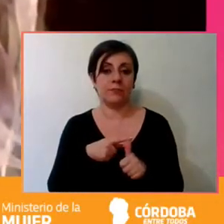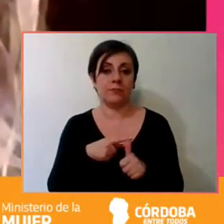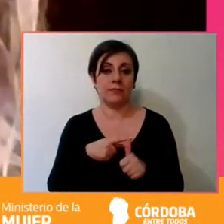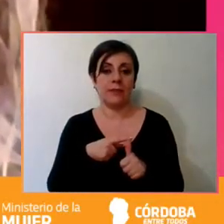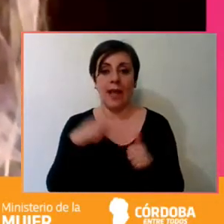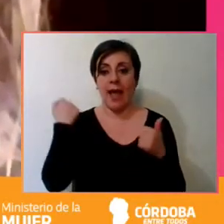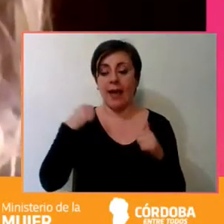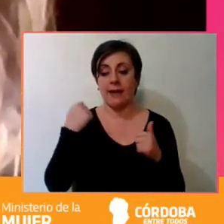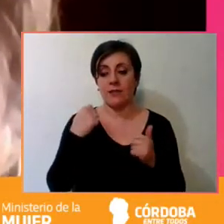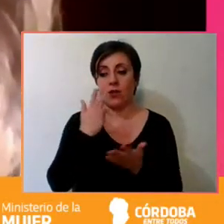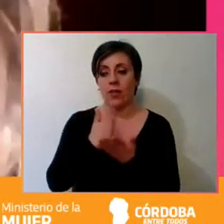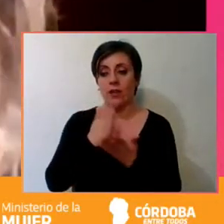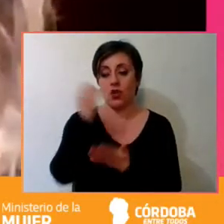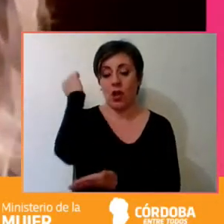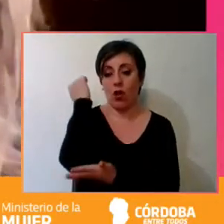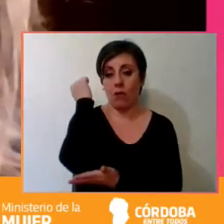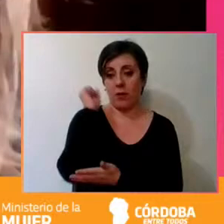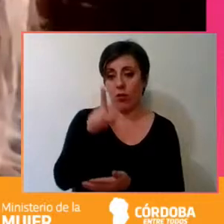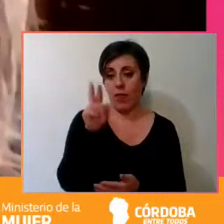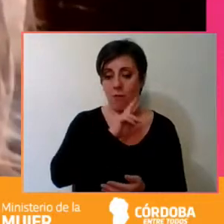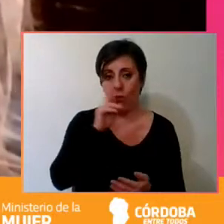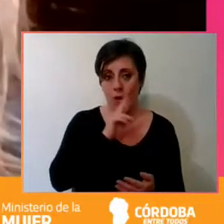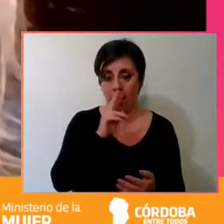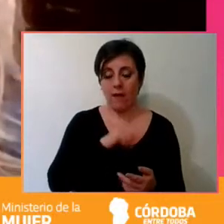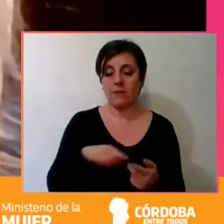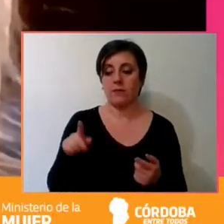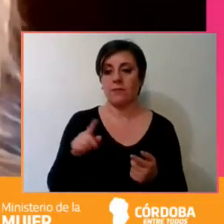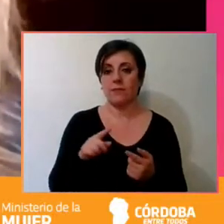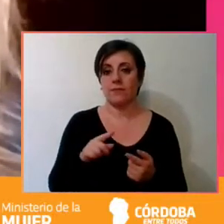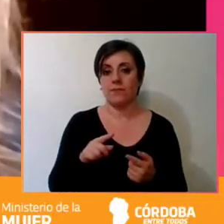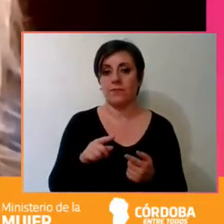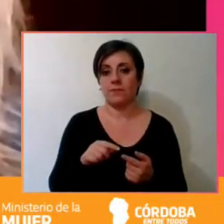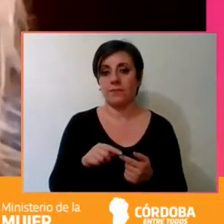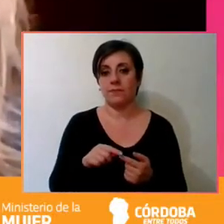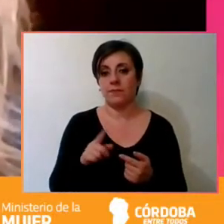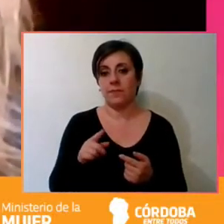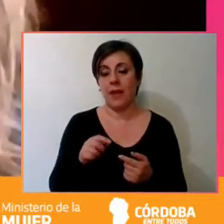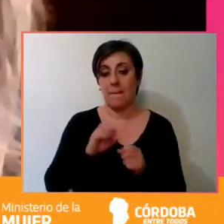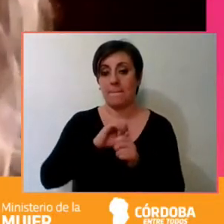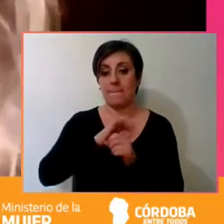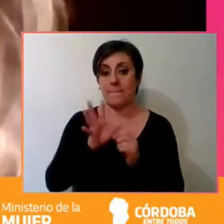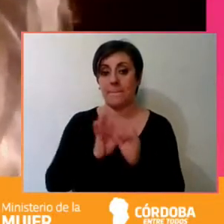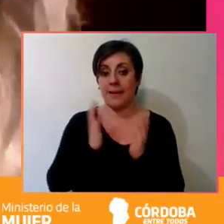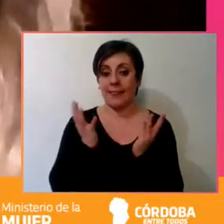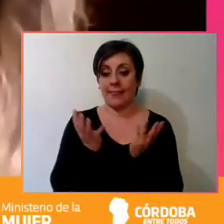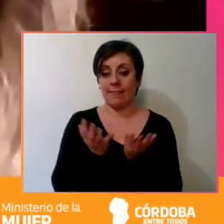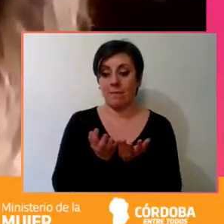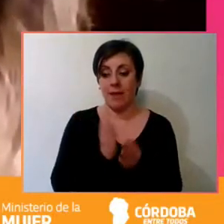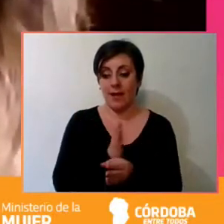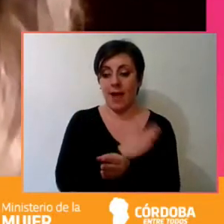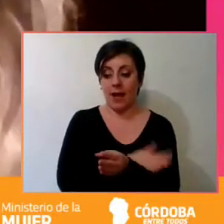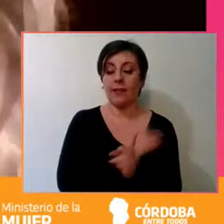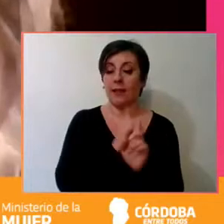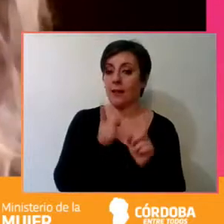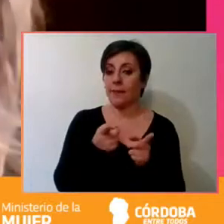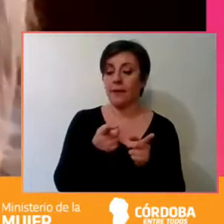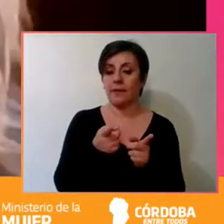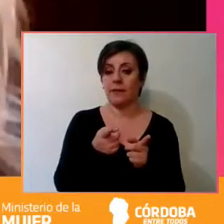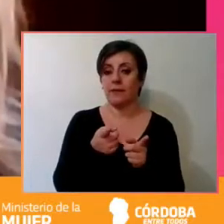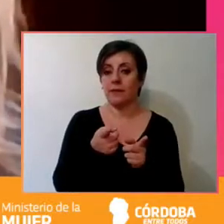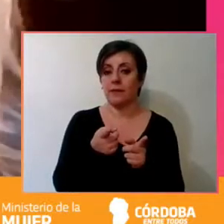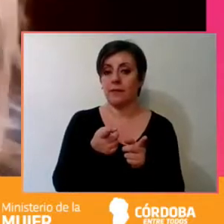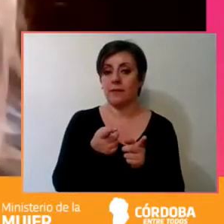de los derechos económicos de las mujeres. Esto en la pandemia y antes de la pandemia